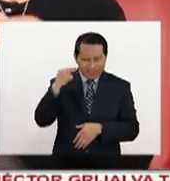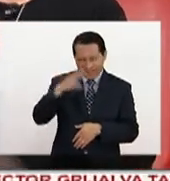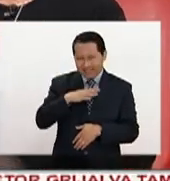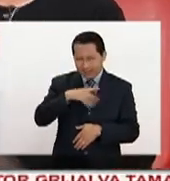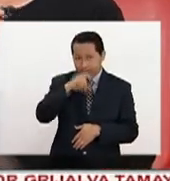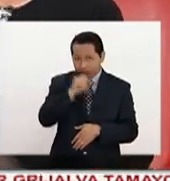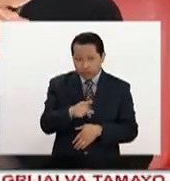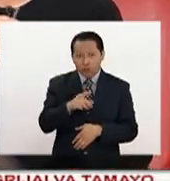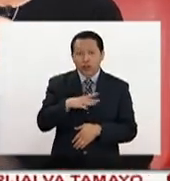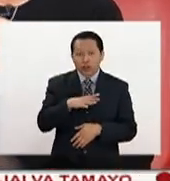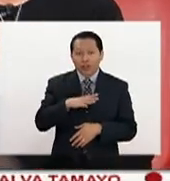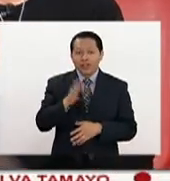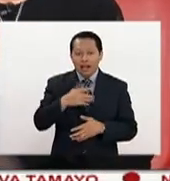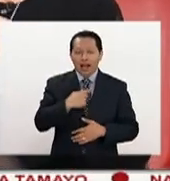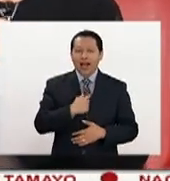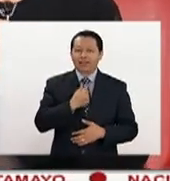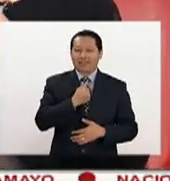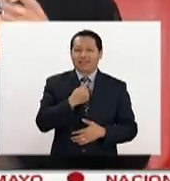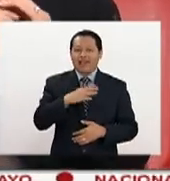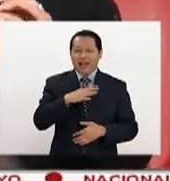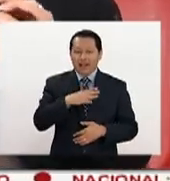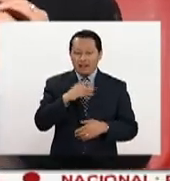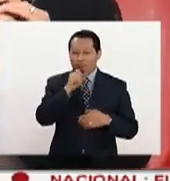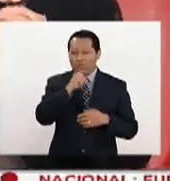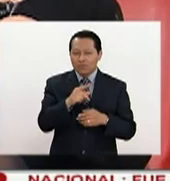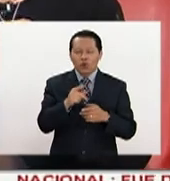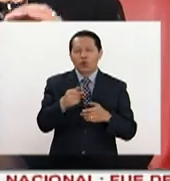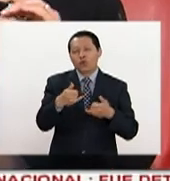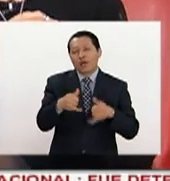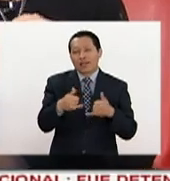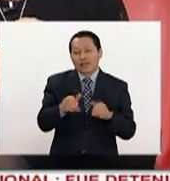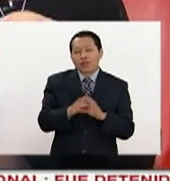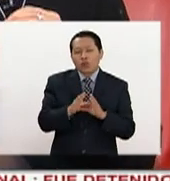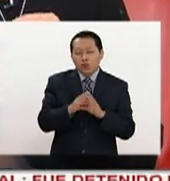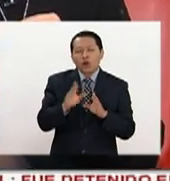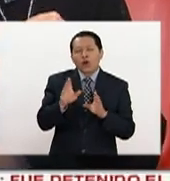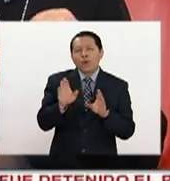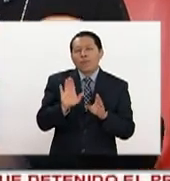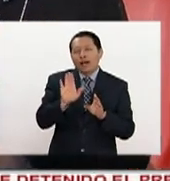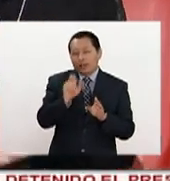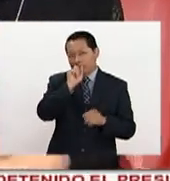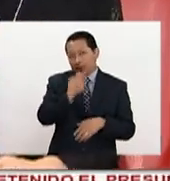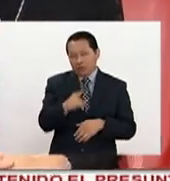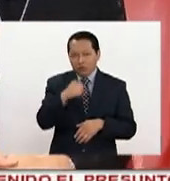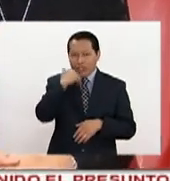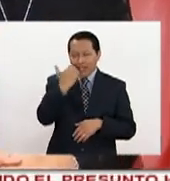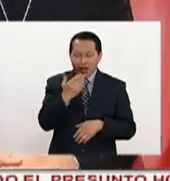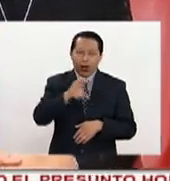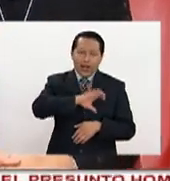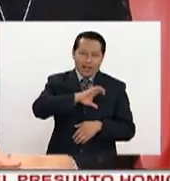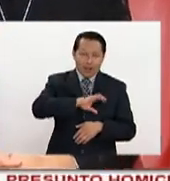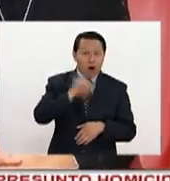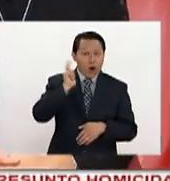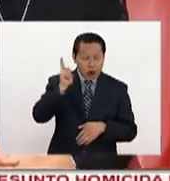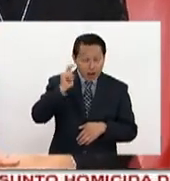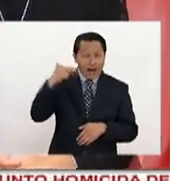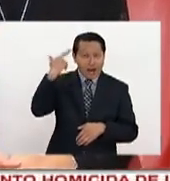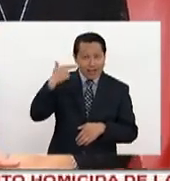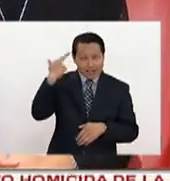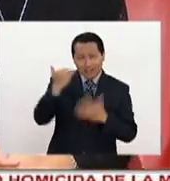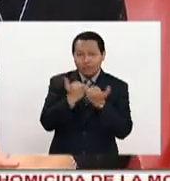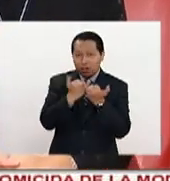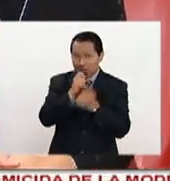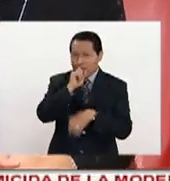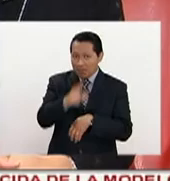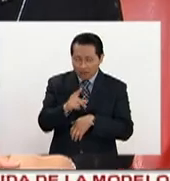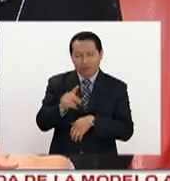traigo mi muñequita, ya me la colgué para recordar que yo me quiero regalar a mí misma mucha ternura y ojalá los Reyes Magos también se acuerden de mí este año.